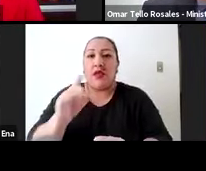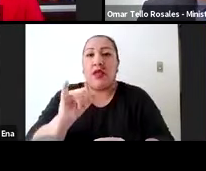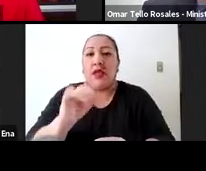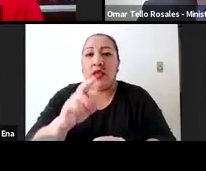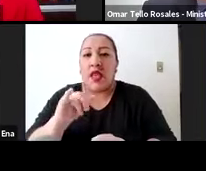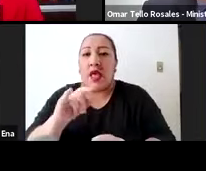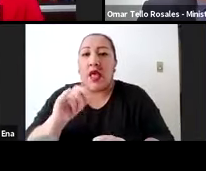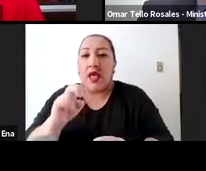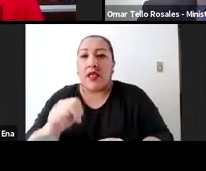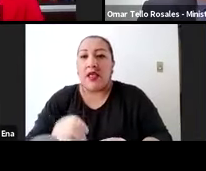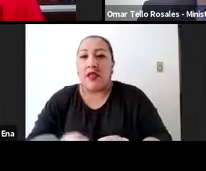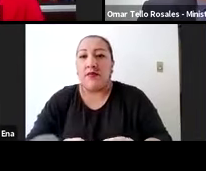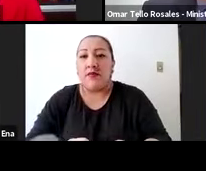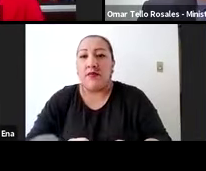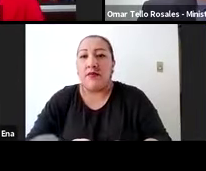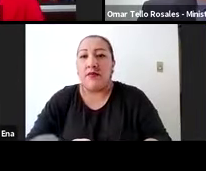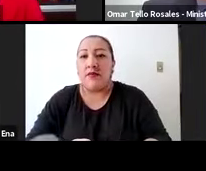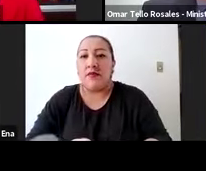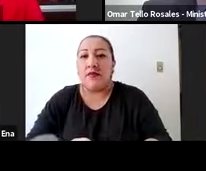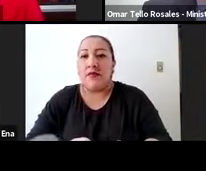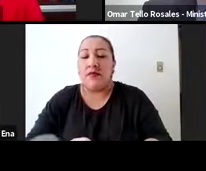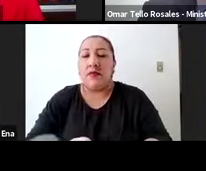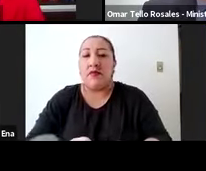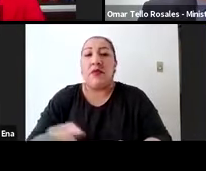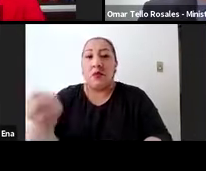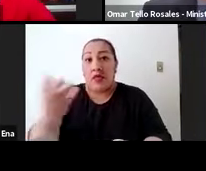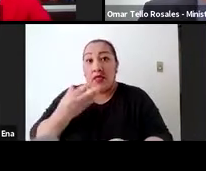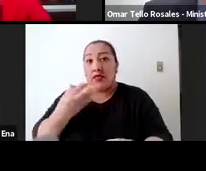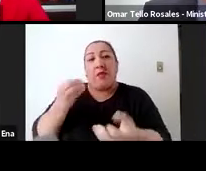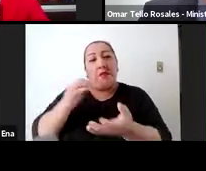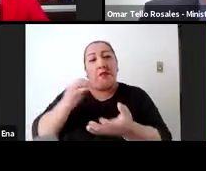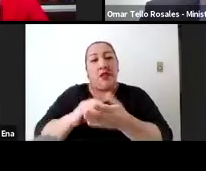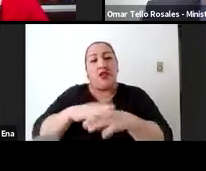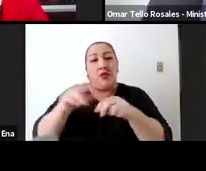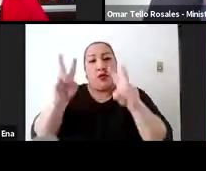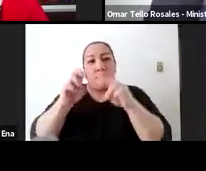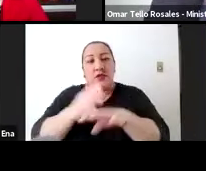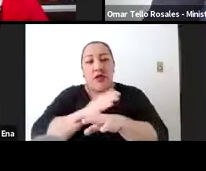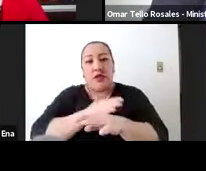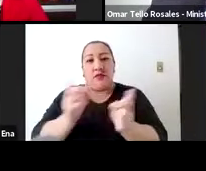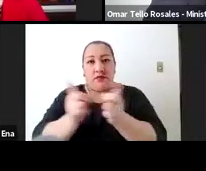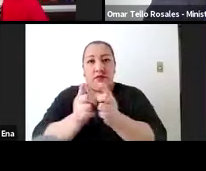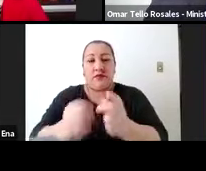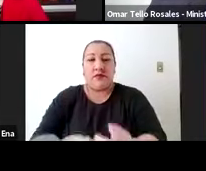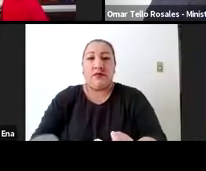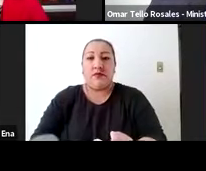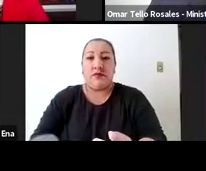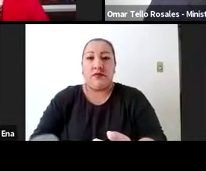nos puedes dar un adelanto de esta investigación, brevemente, por favor.